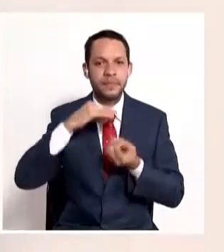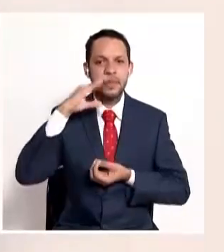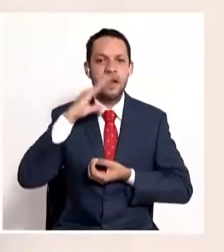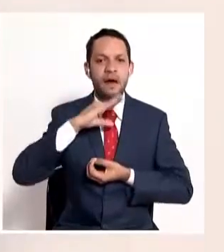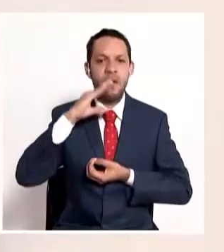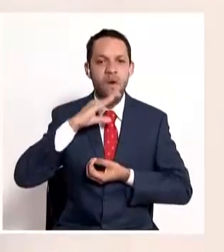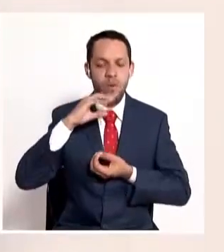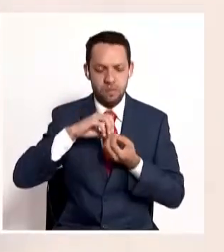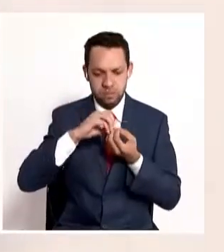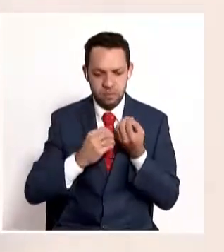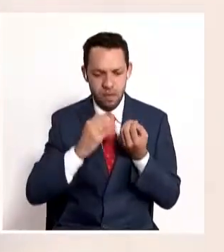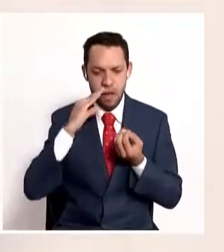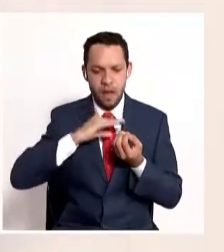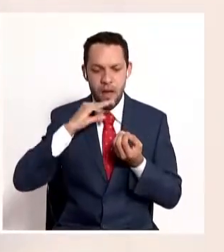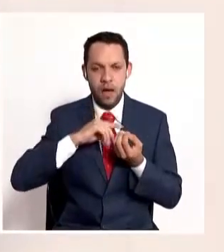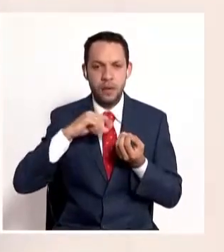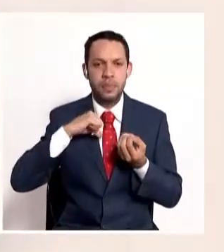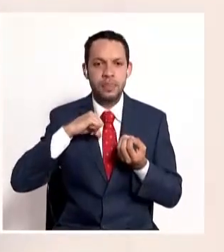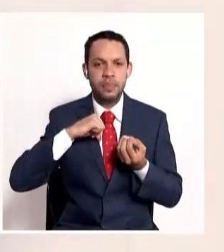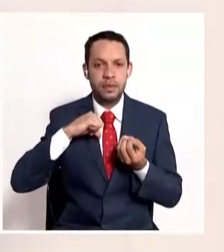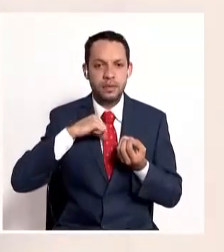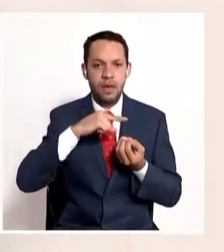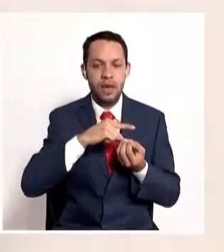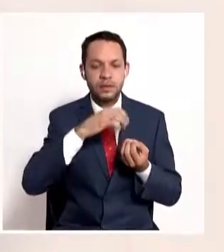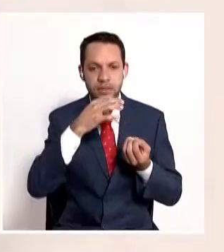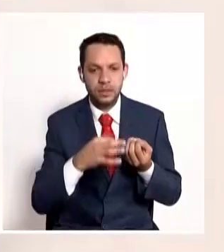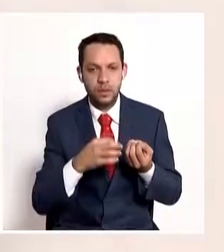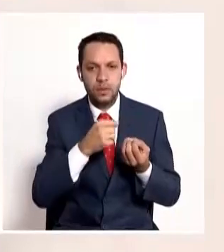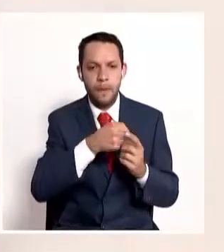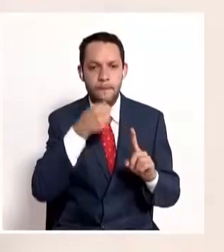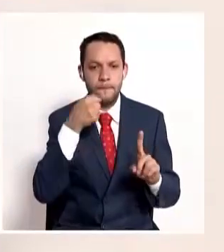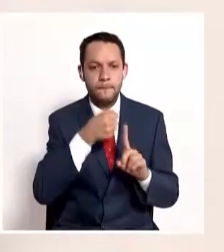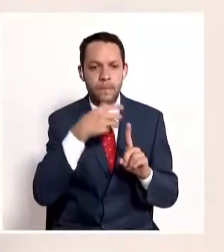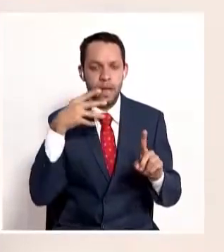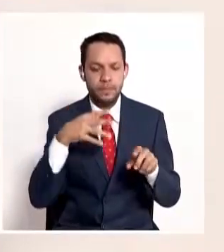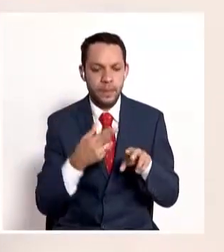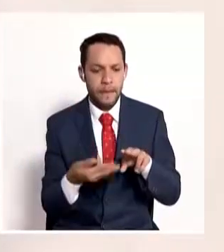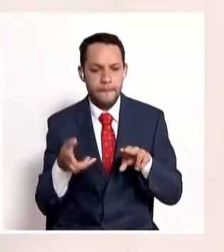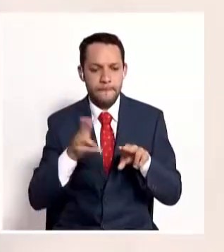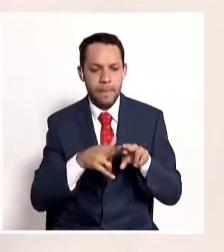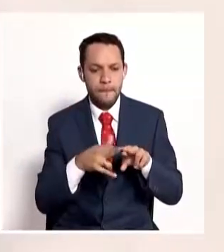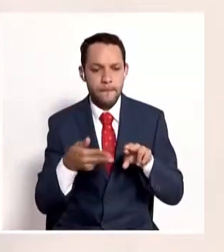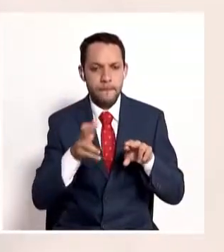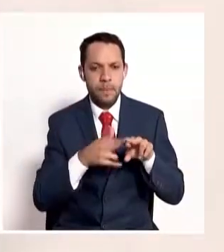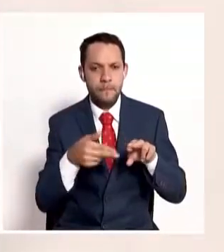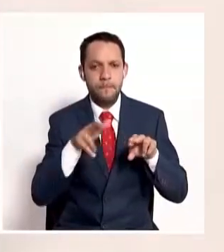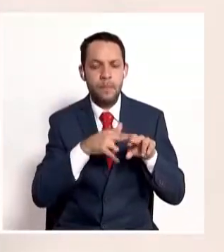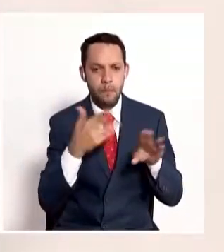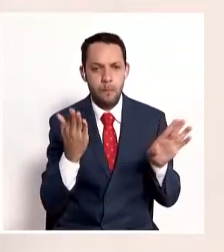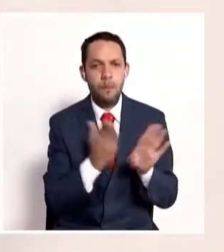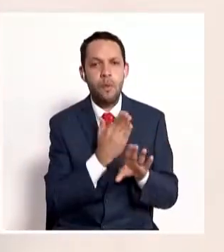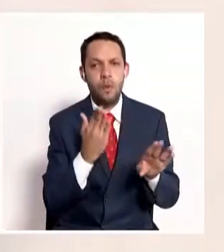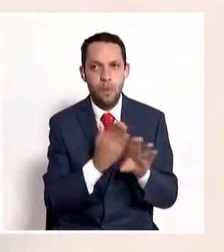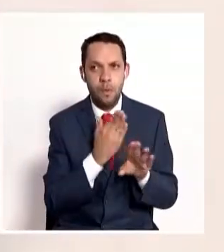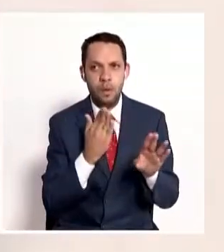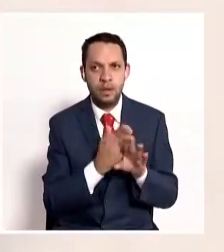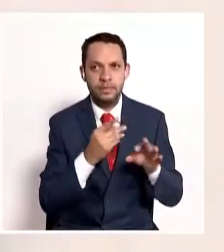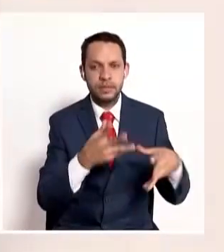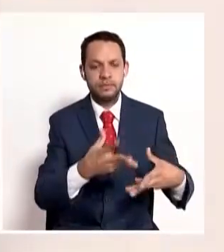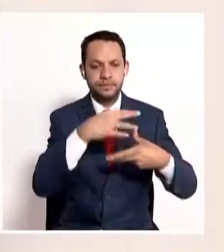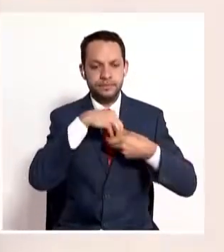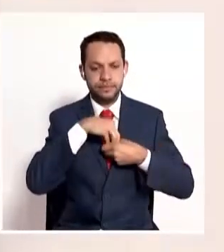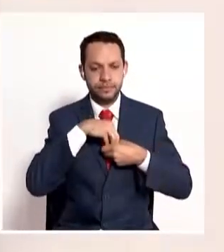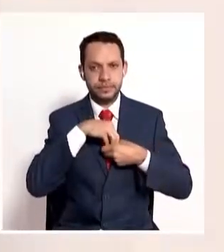el ajo por tener ciertos fruta nos hace que el ácido úrico se eleve entonces hay que tener en cuenta eso también y